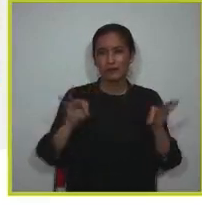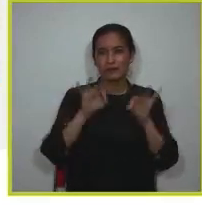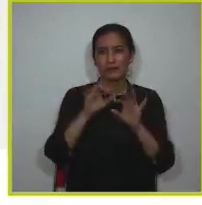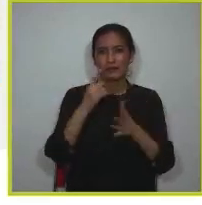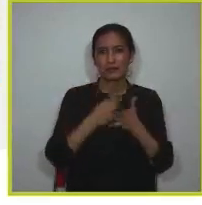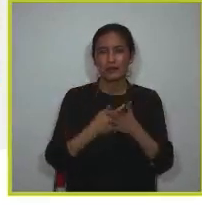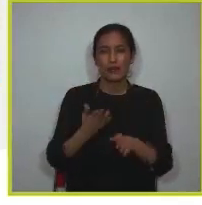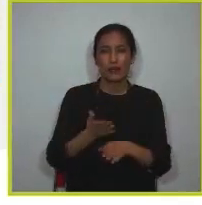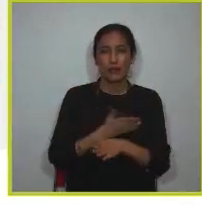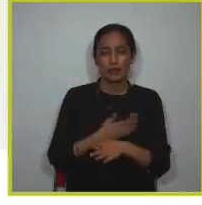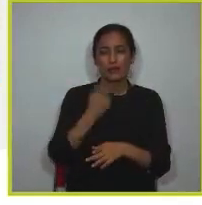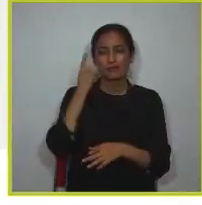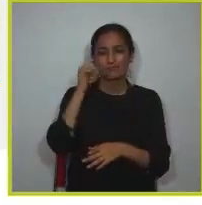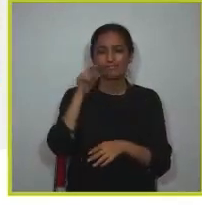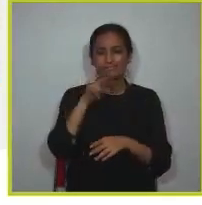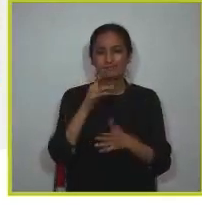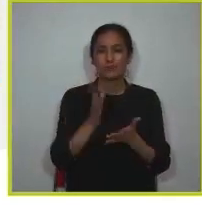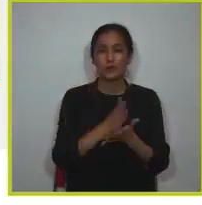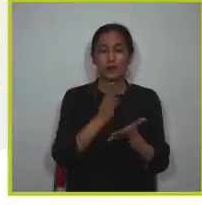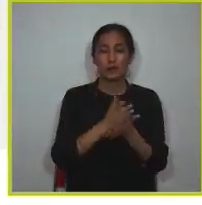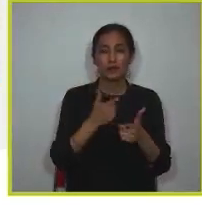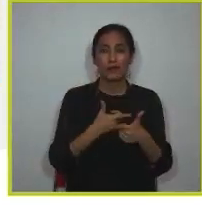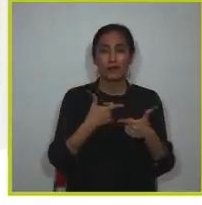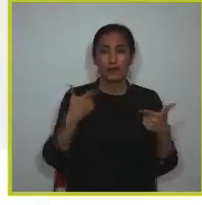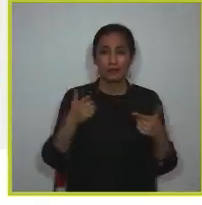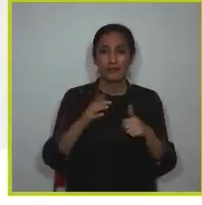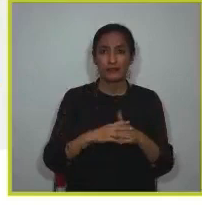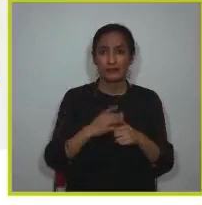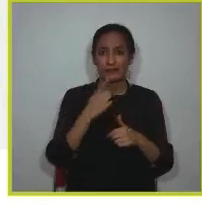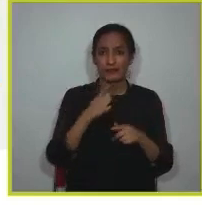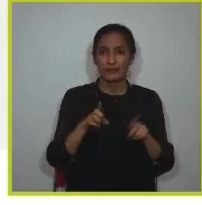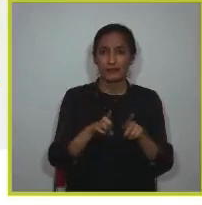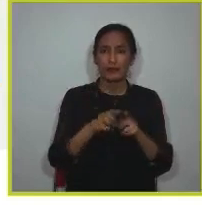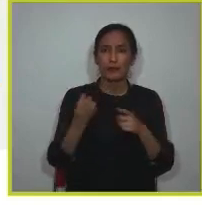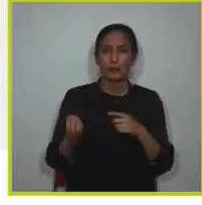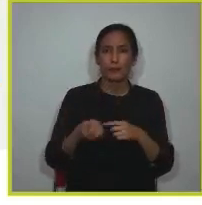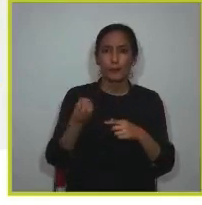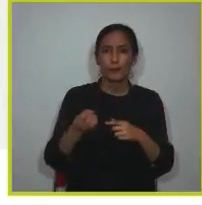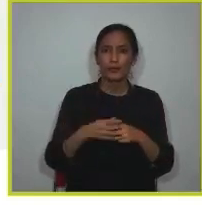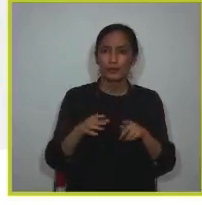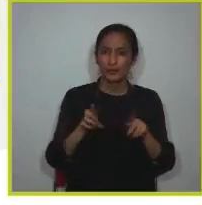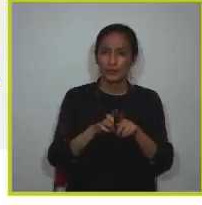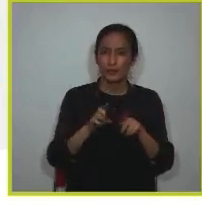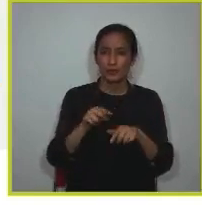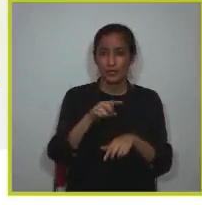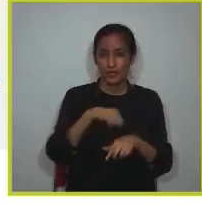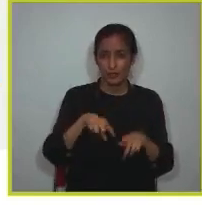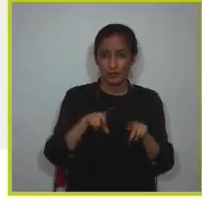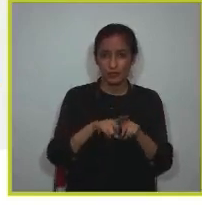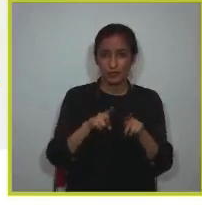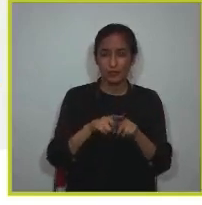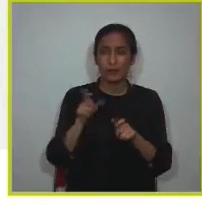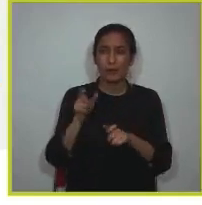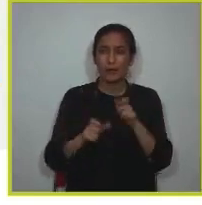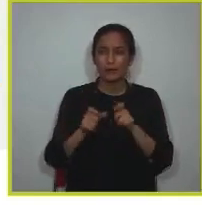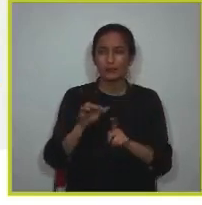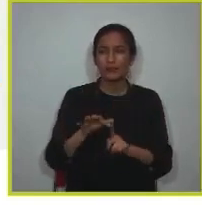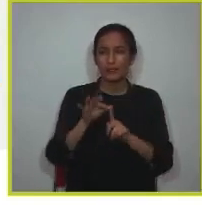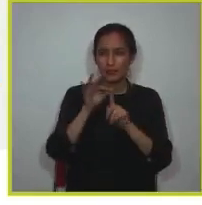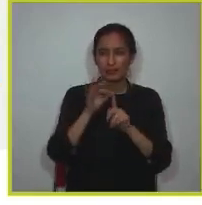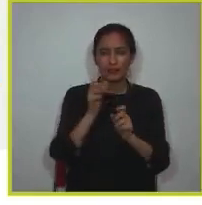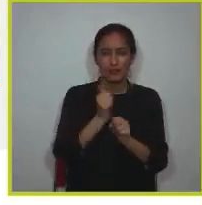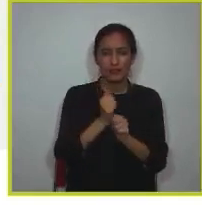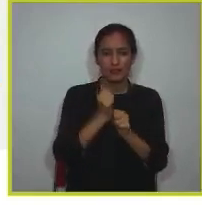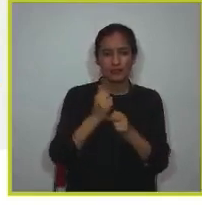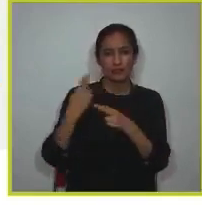empatizar con esa problemática vuelvo a señalarlo porque para ellos contar con técnico especializado